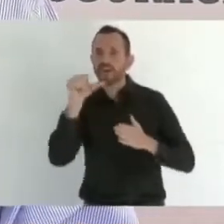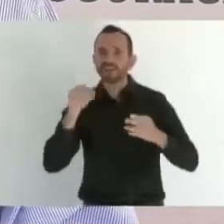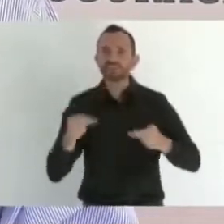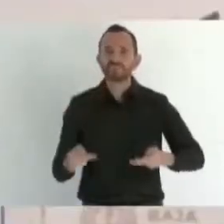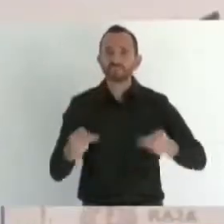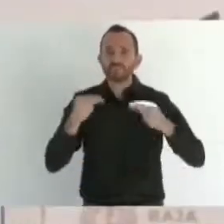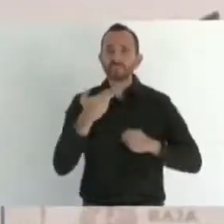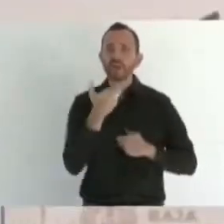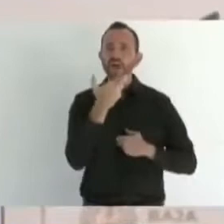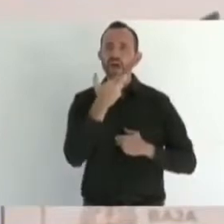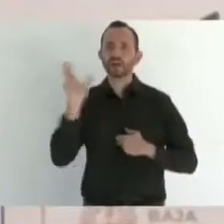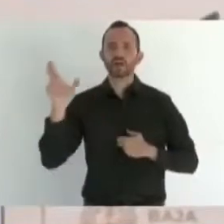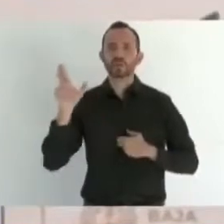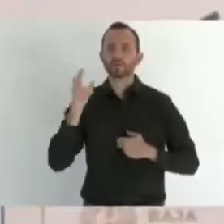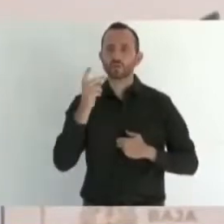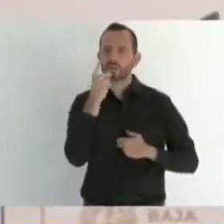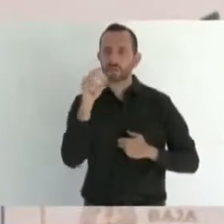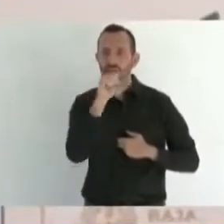pescado